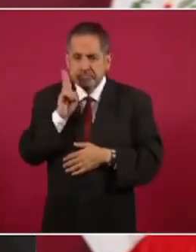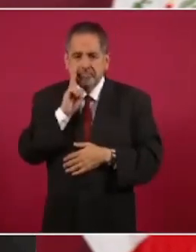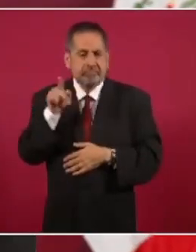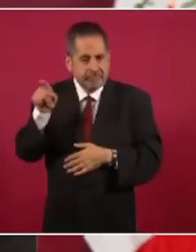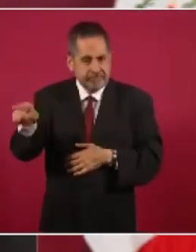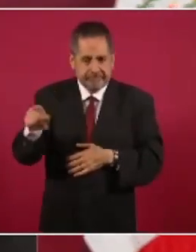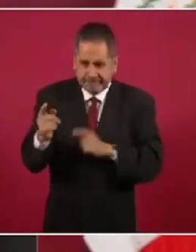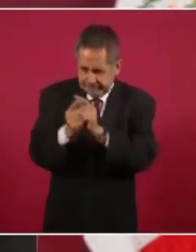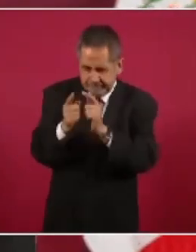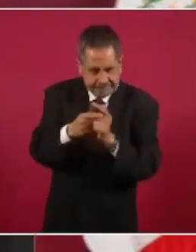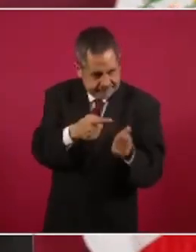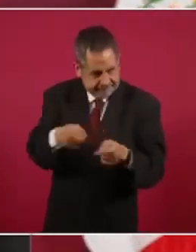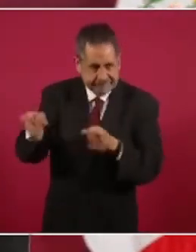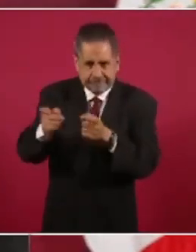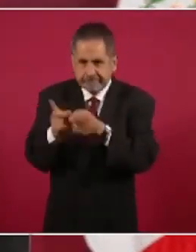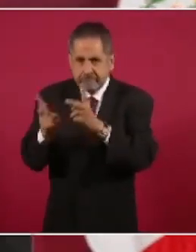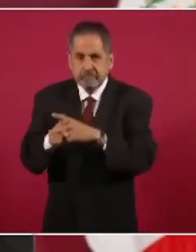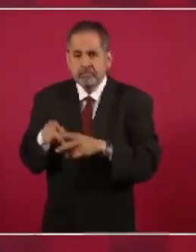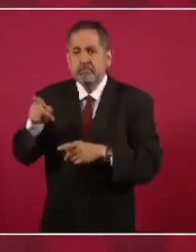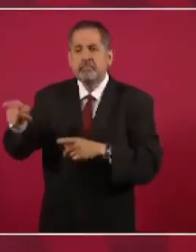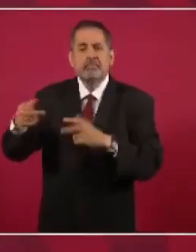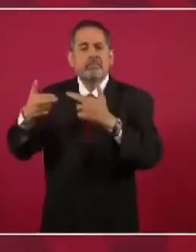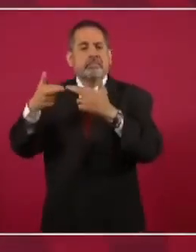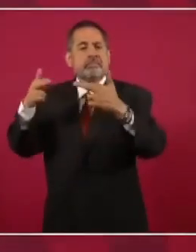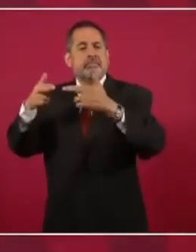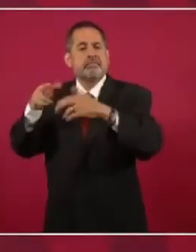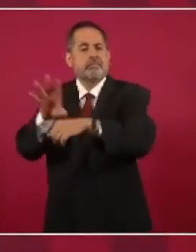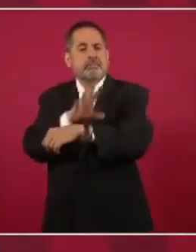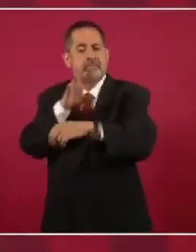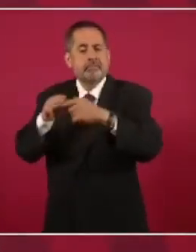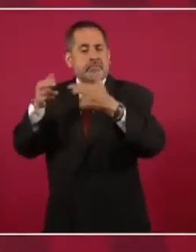de transmisión,